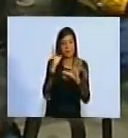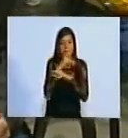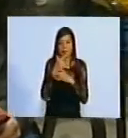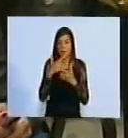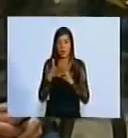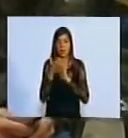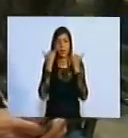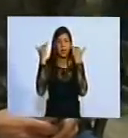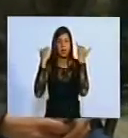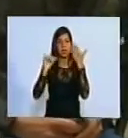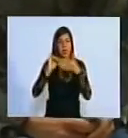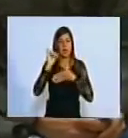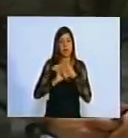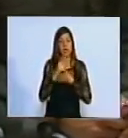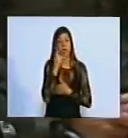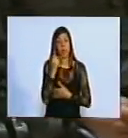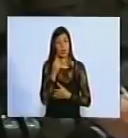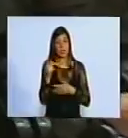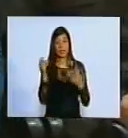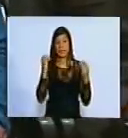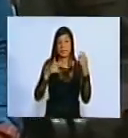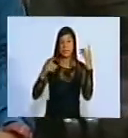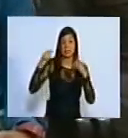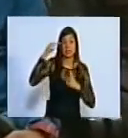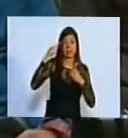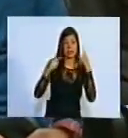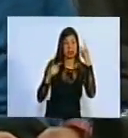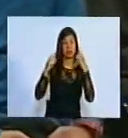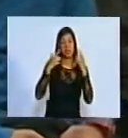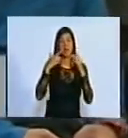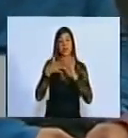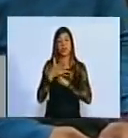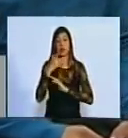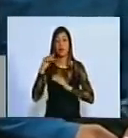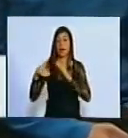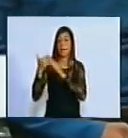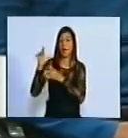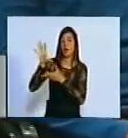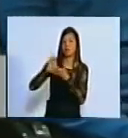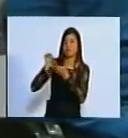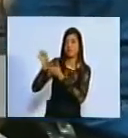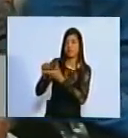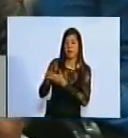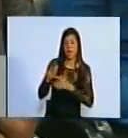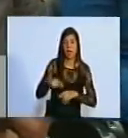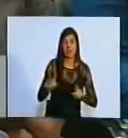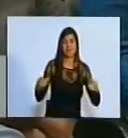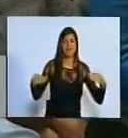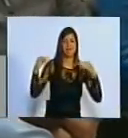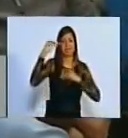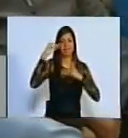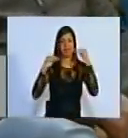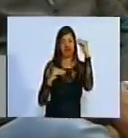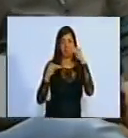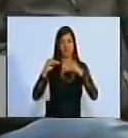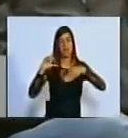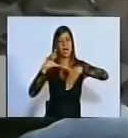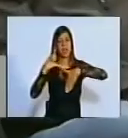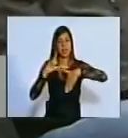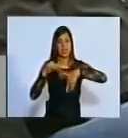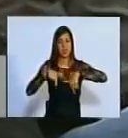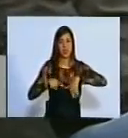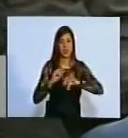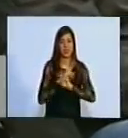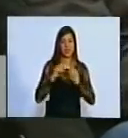ideas y proyectos políticos. Las ideas inspiradas en modelos extranjeros chocaban con la dura y diversa realidad americana.